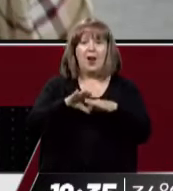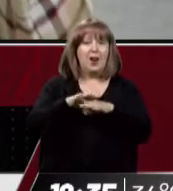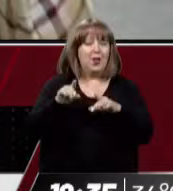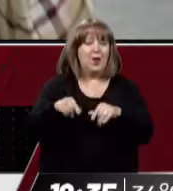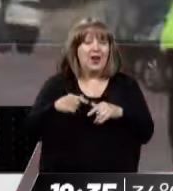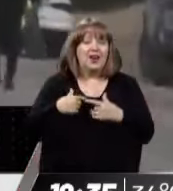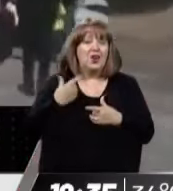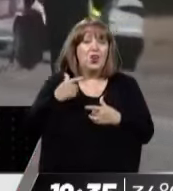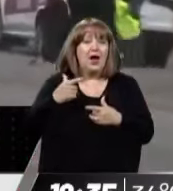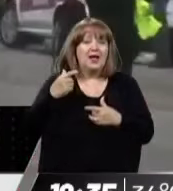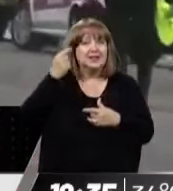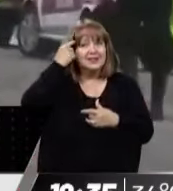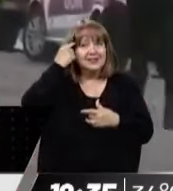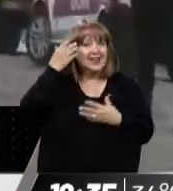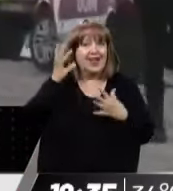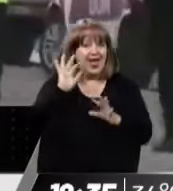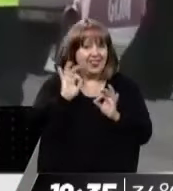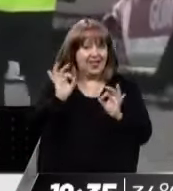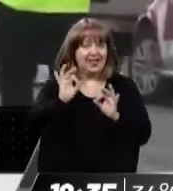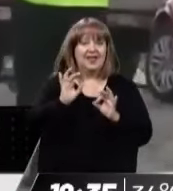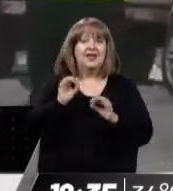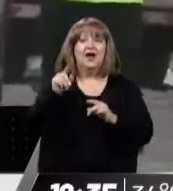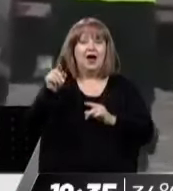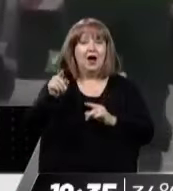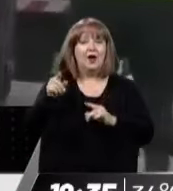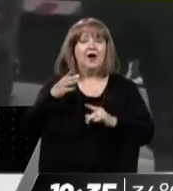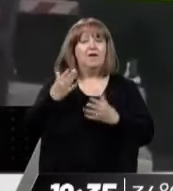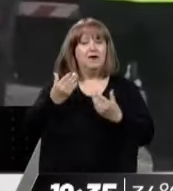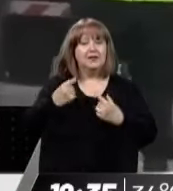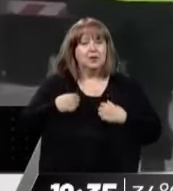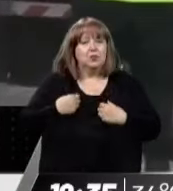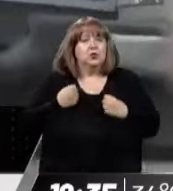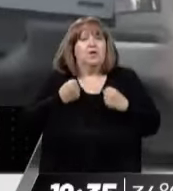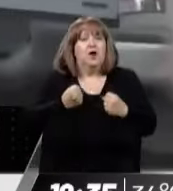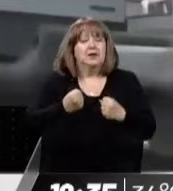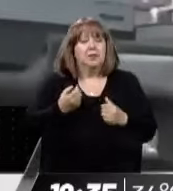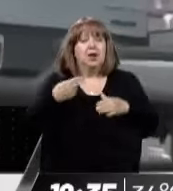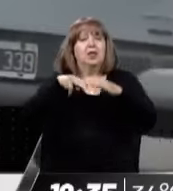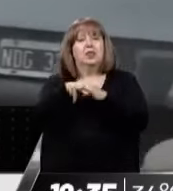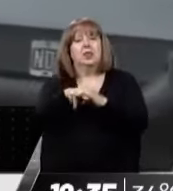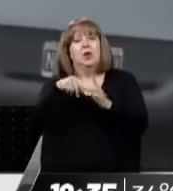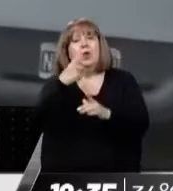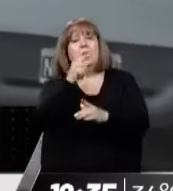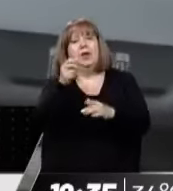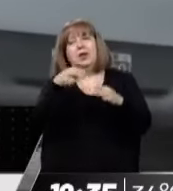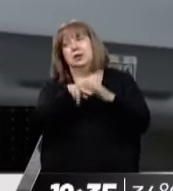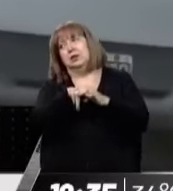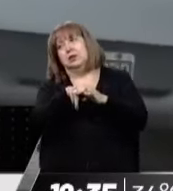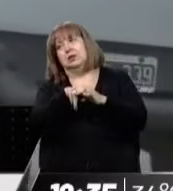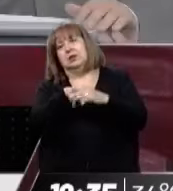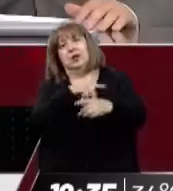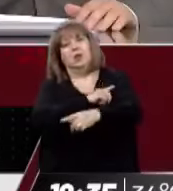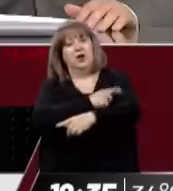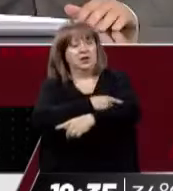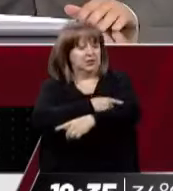le da la oportunidad lo que van a hacer es recuperar su fuerza porque ha estado tanto tiempo internada tanto tiempo en cama